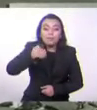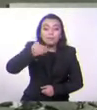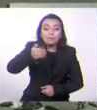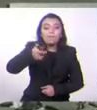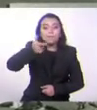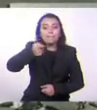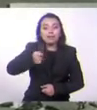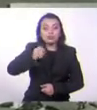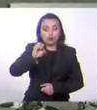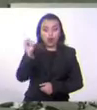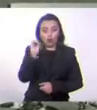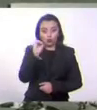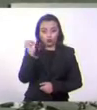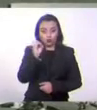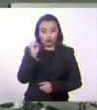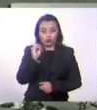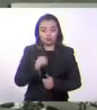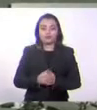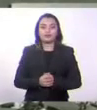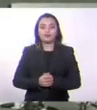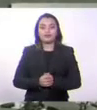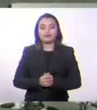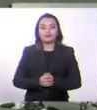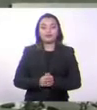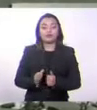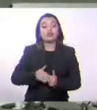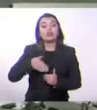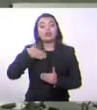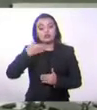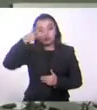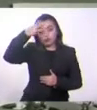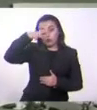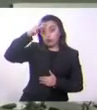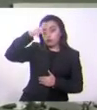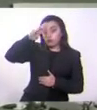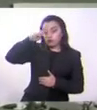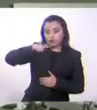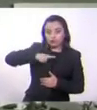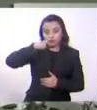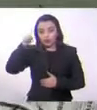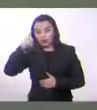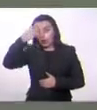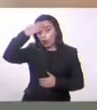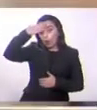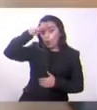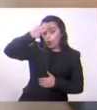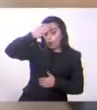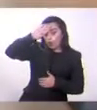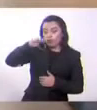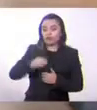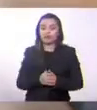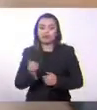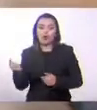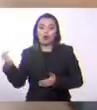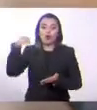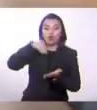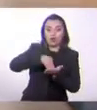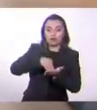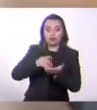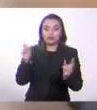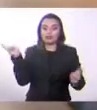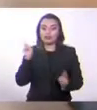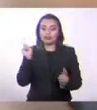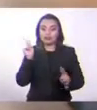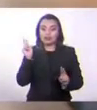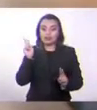El Salvador para continuar la lucha, pero fue asesinado. La biografía anterior es